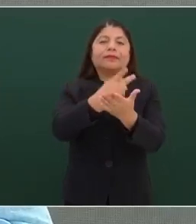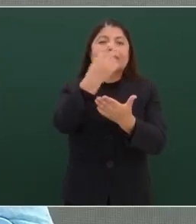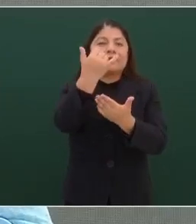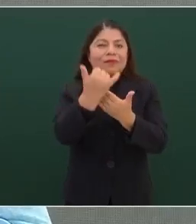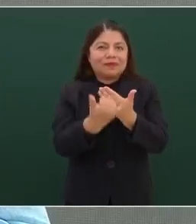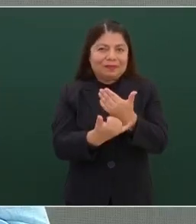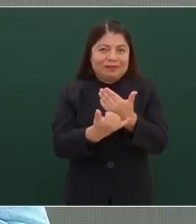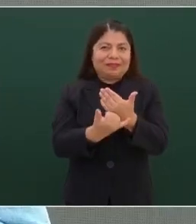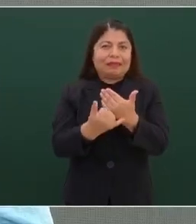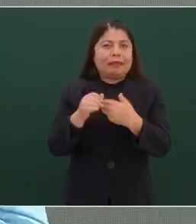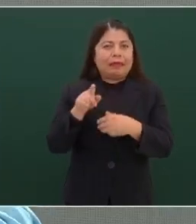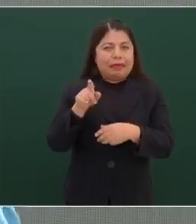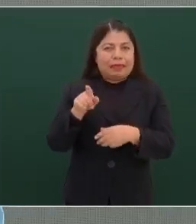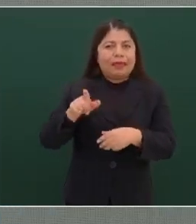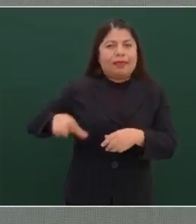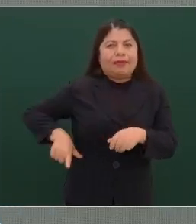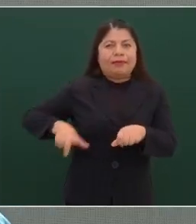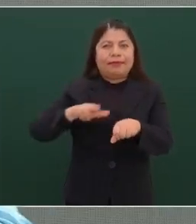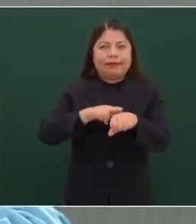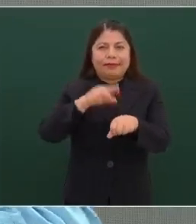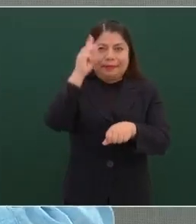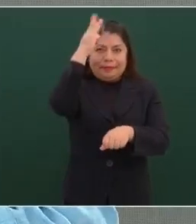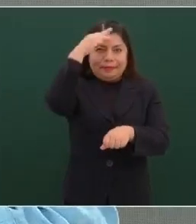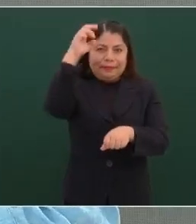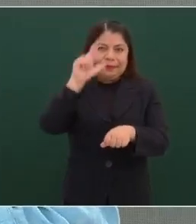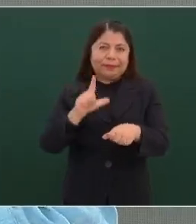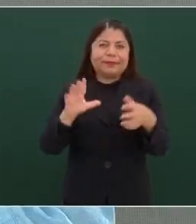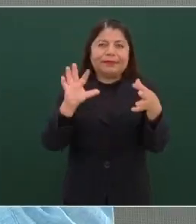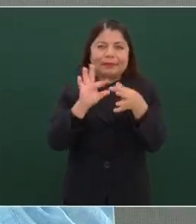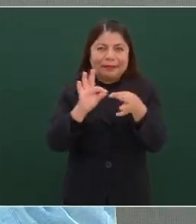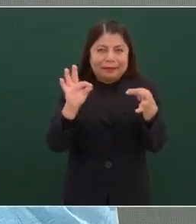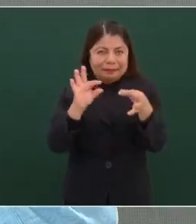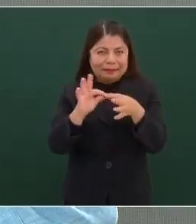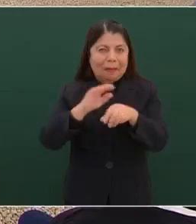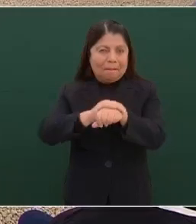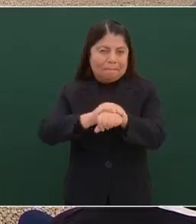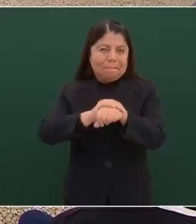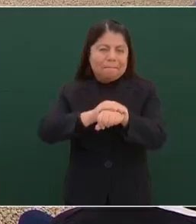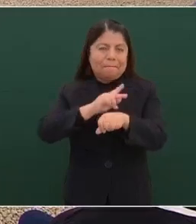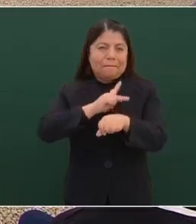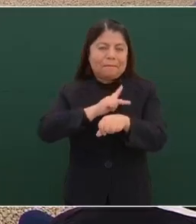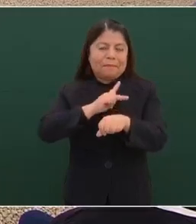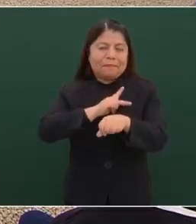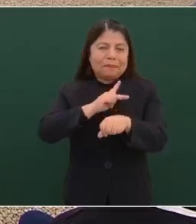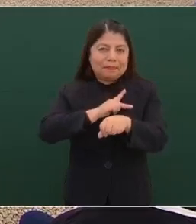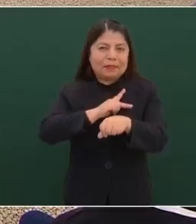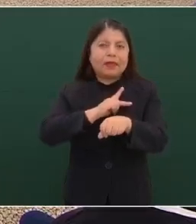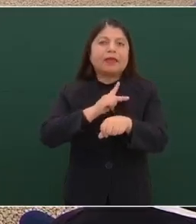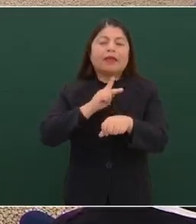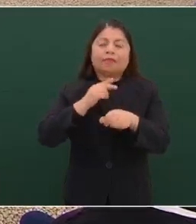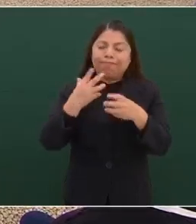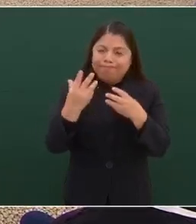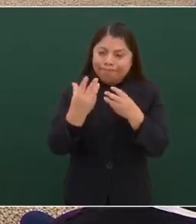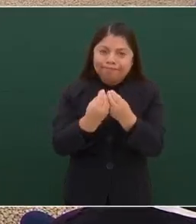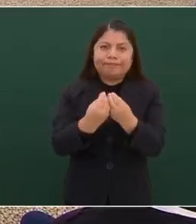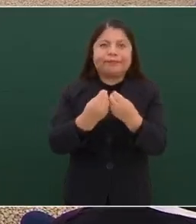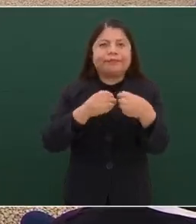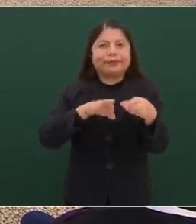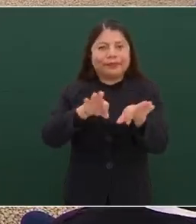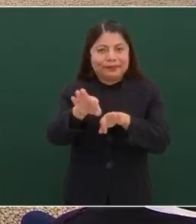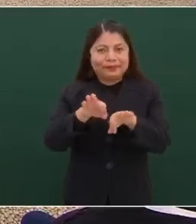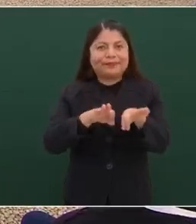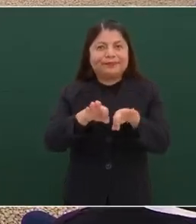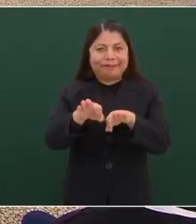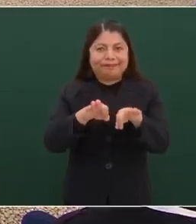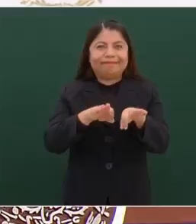se refiere la gobernadora, nuestra querida amiga, y es muy importante que